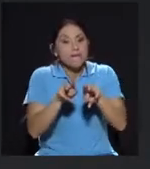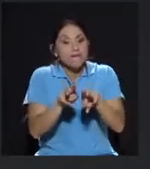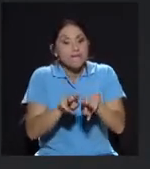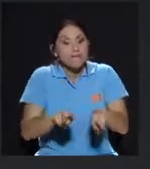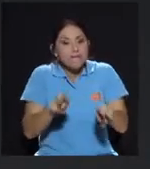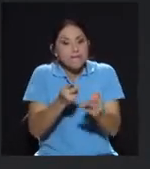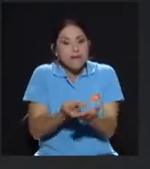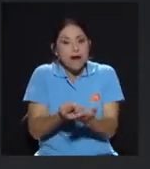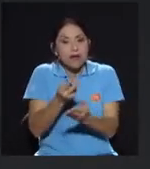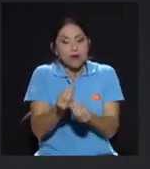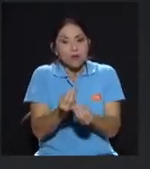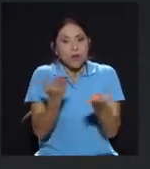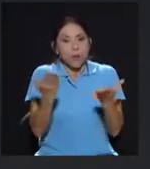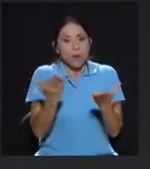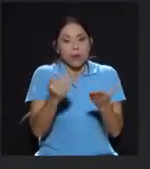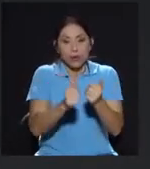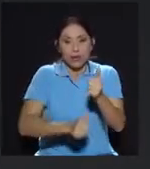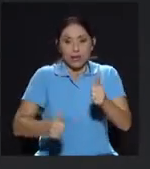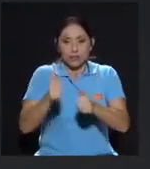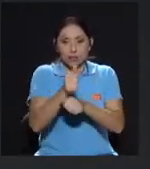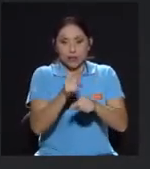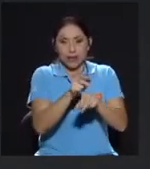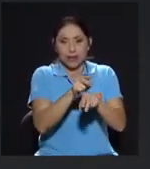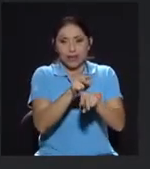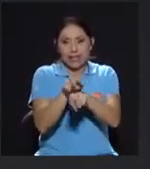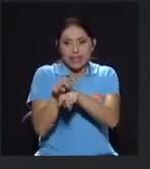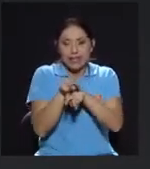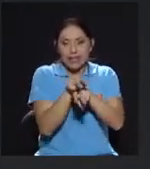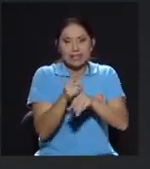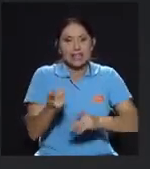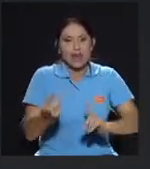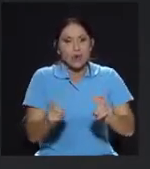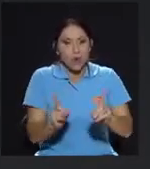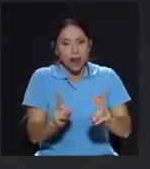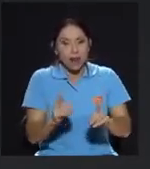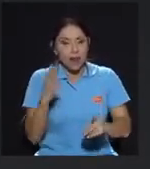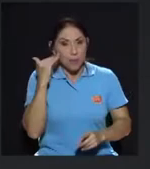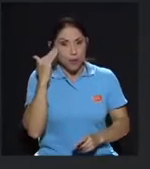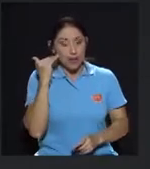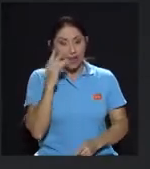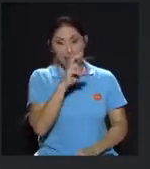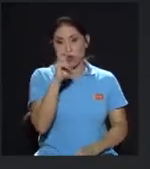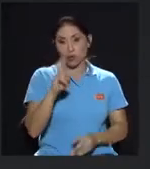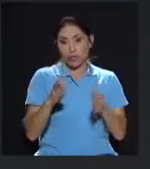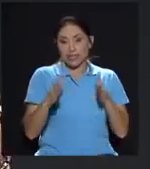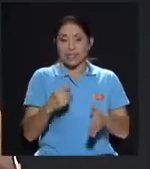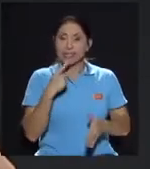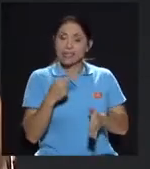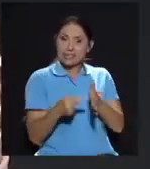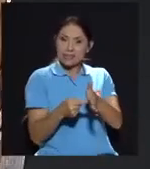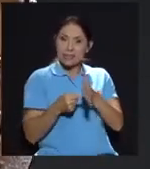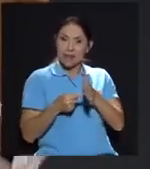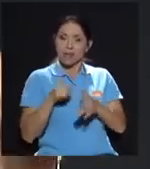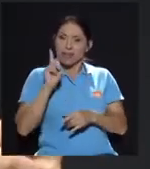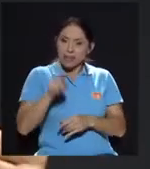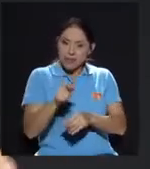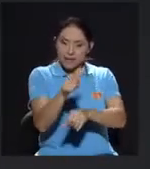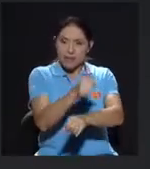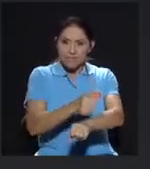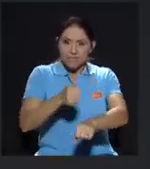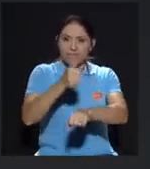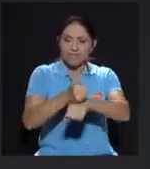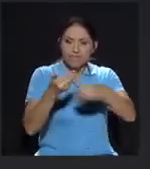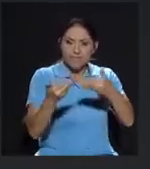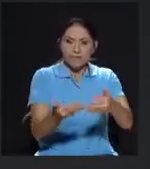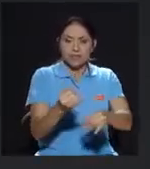los costarricenses demandan que exista esa entidad entonces las labores nuestras tienen que ser justificadas a esa necesidad